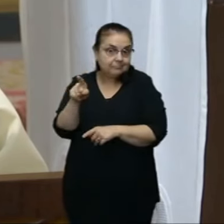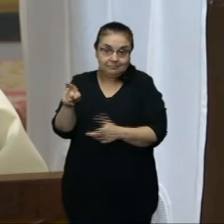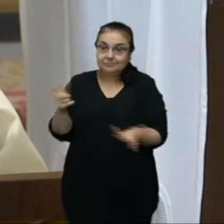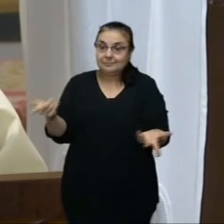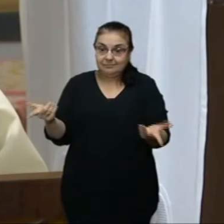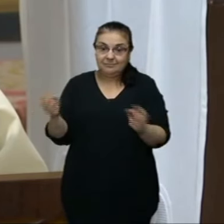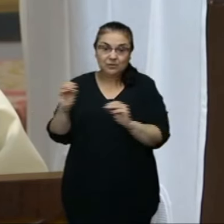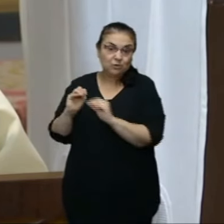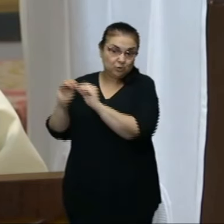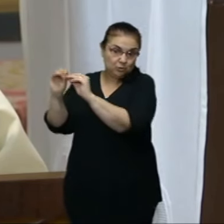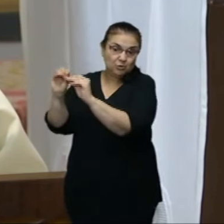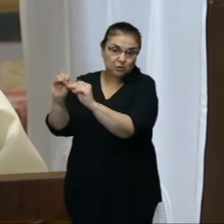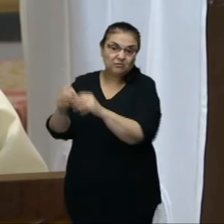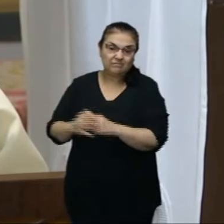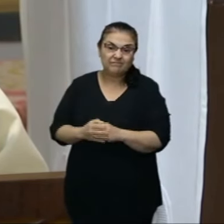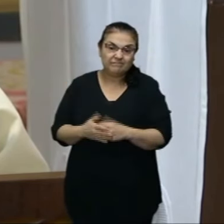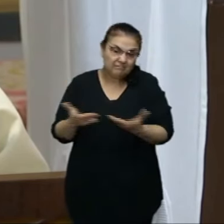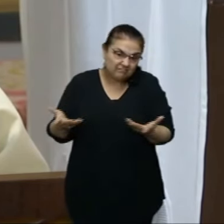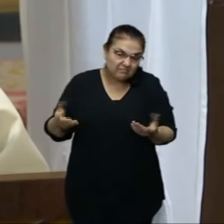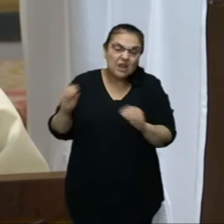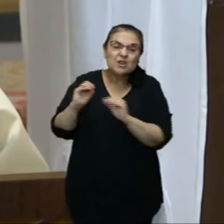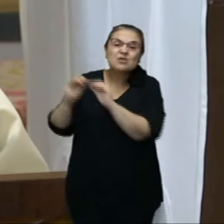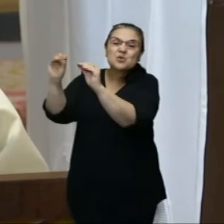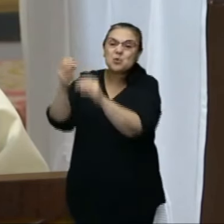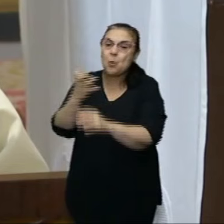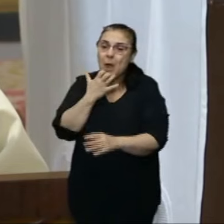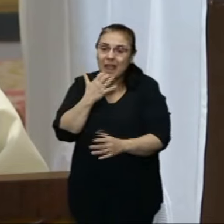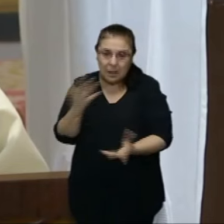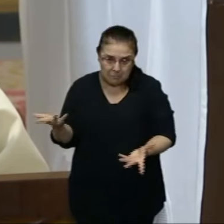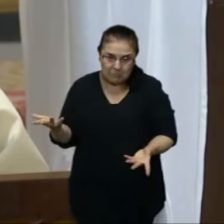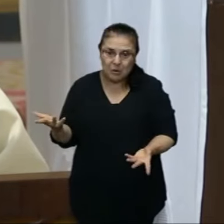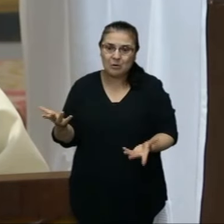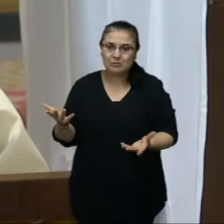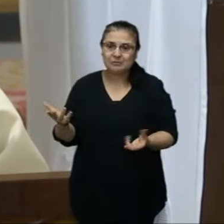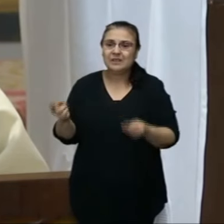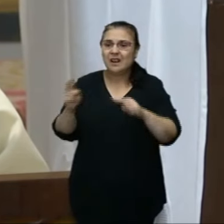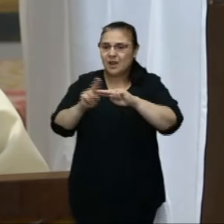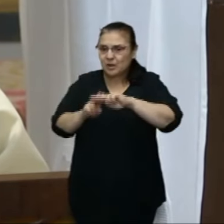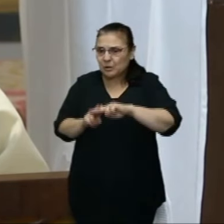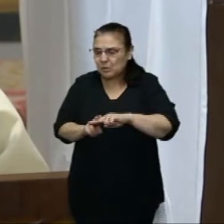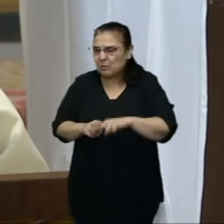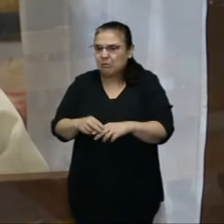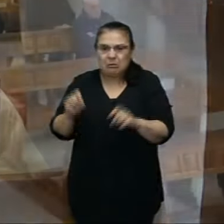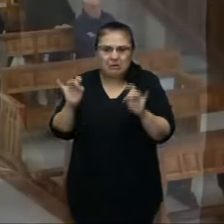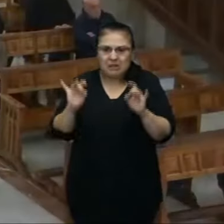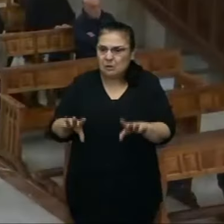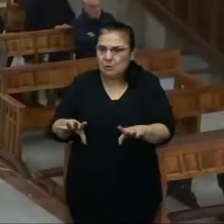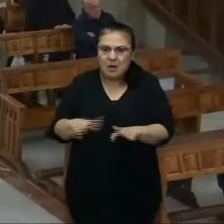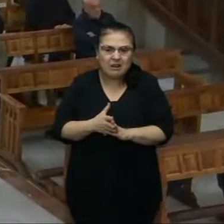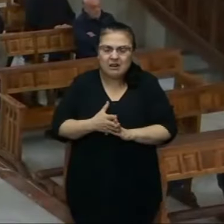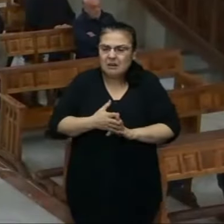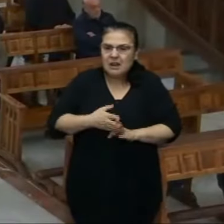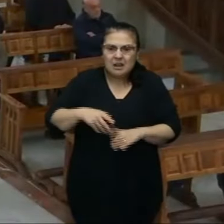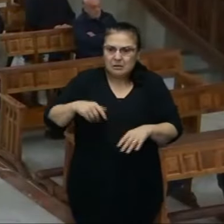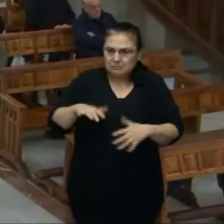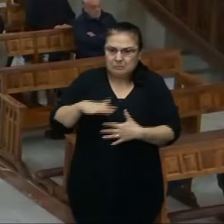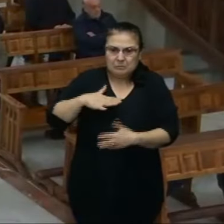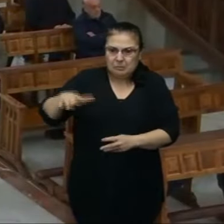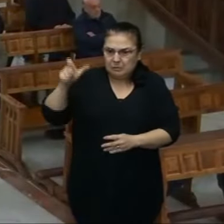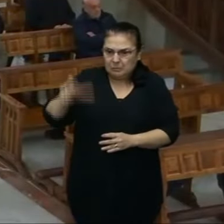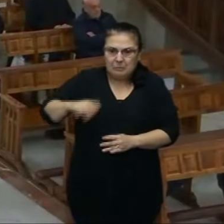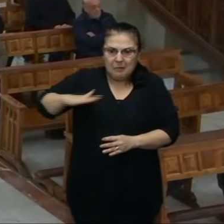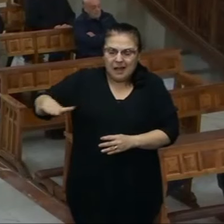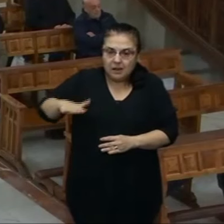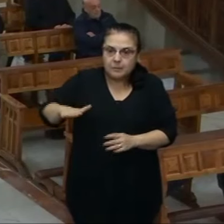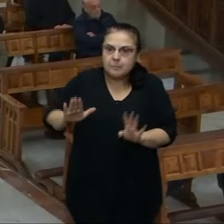lo suyo terminó muy mal, con una condena a muerte, como si fuera un malhechor y un criminal, pero